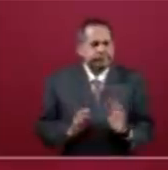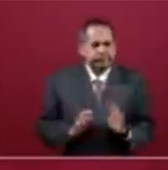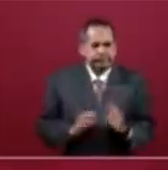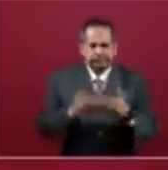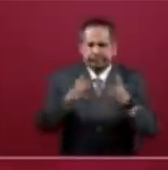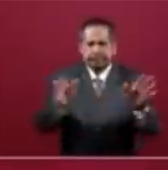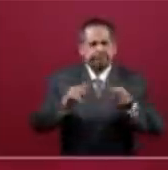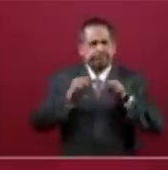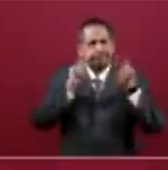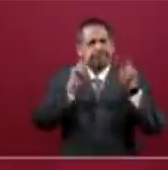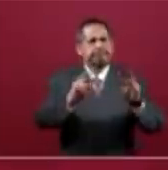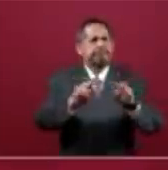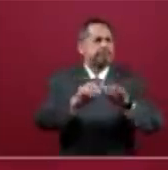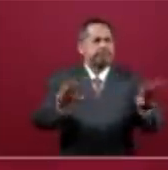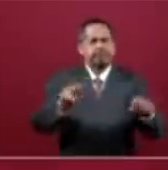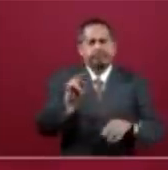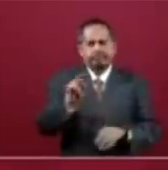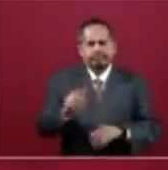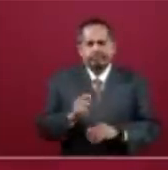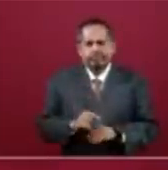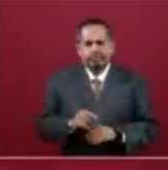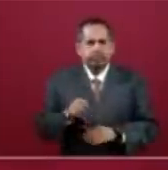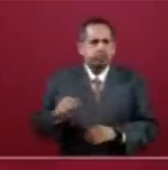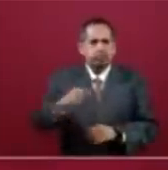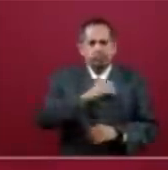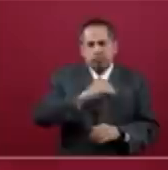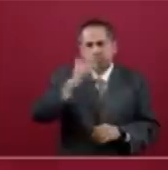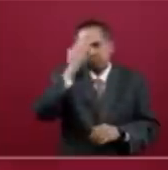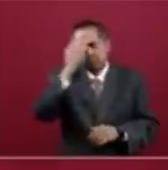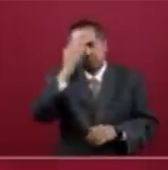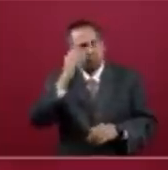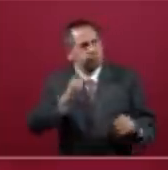pública, para que conozcan